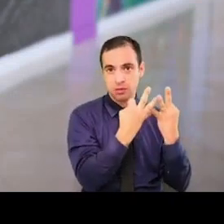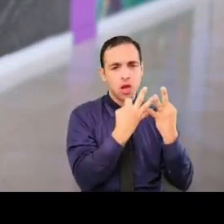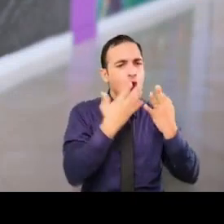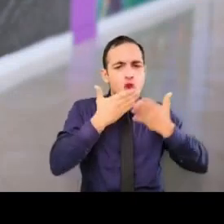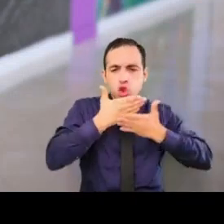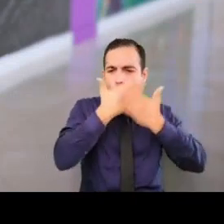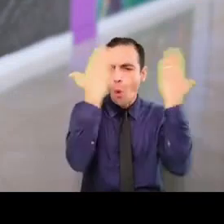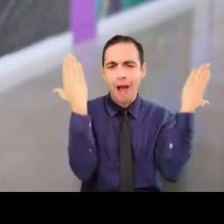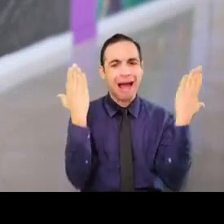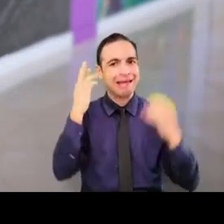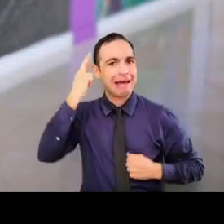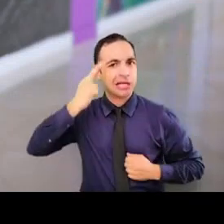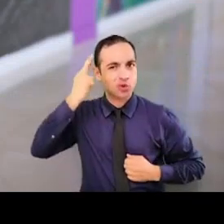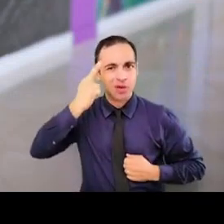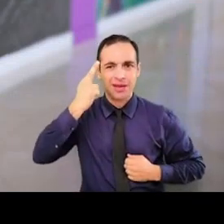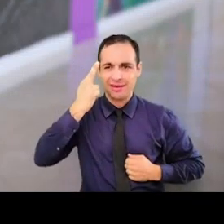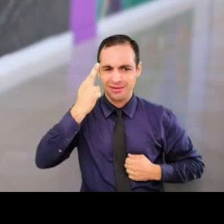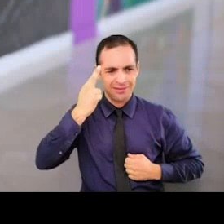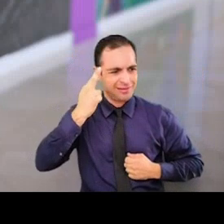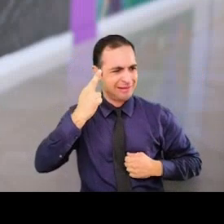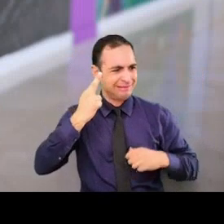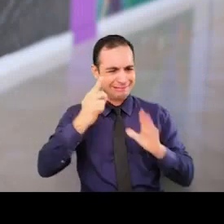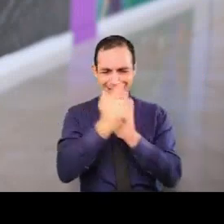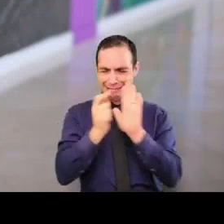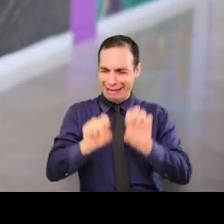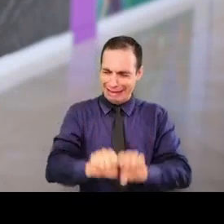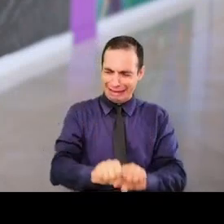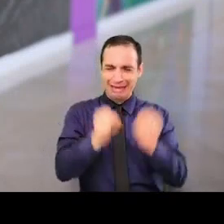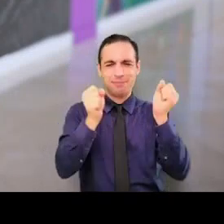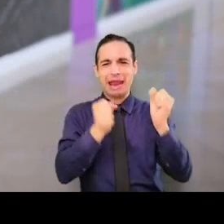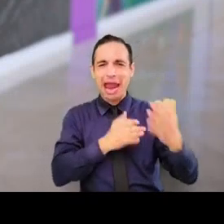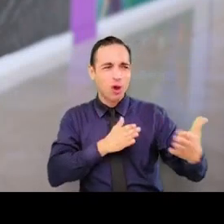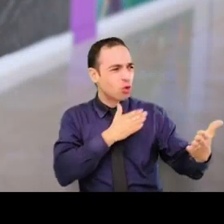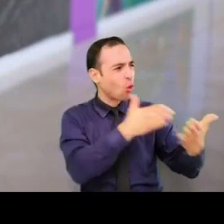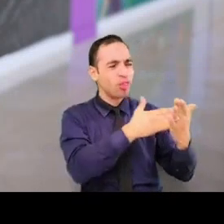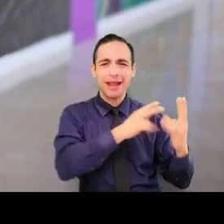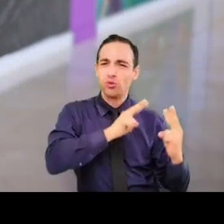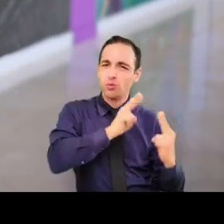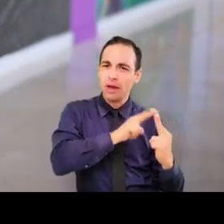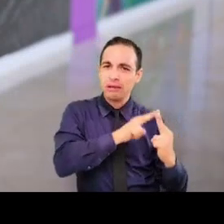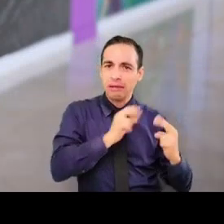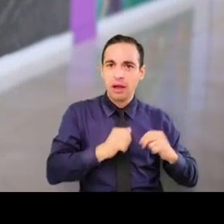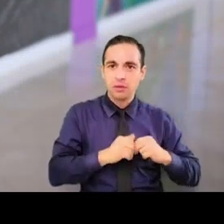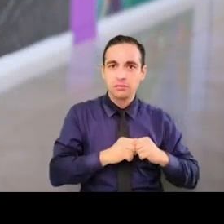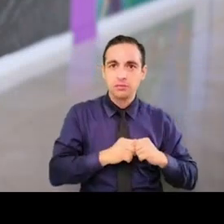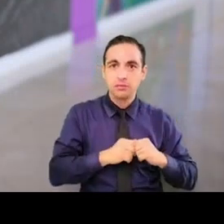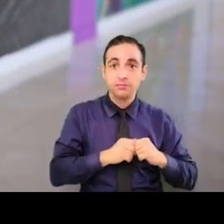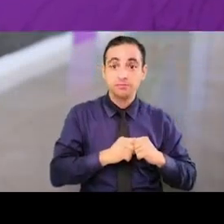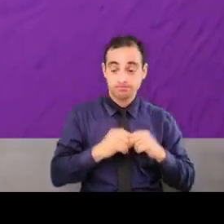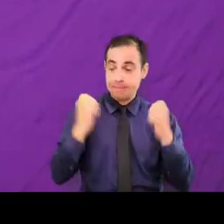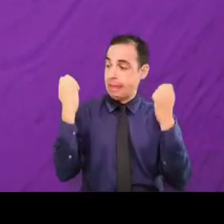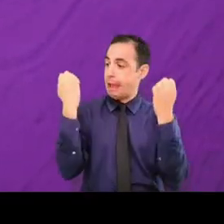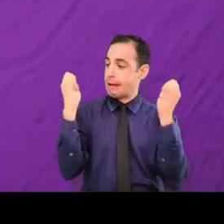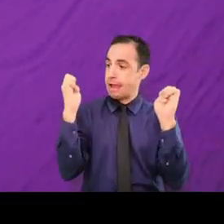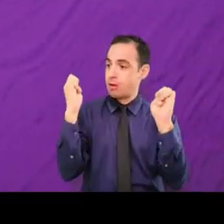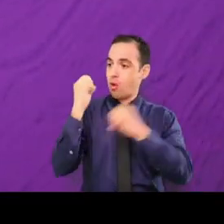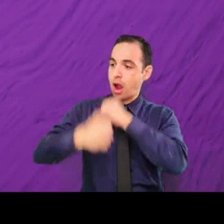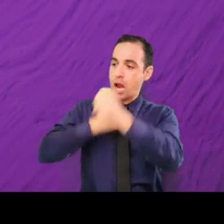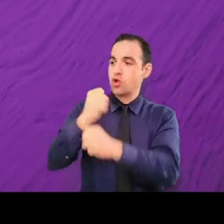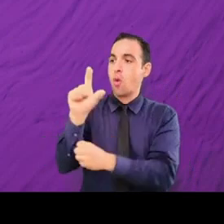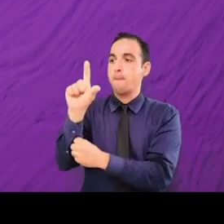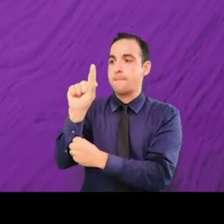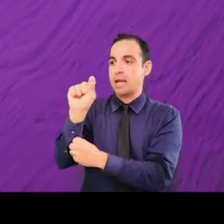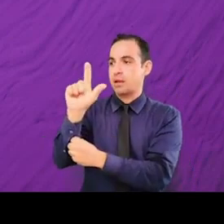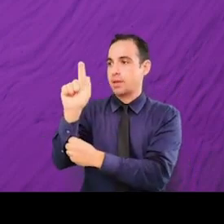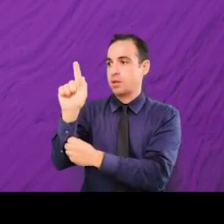existe una sola justificación para cometer este crimen contra la pareja o expareja ni una sola en enero del 2021